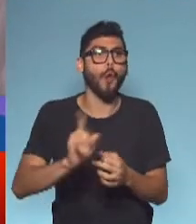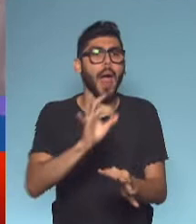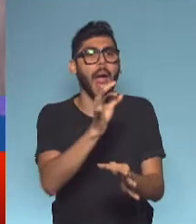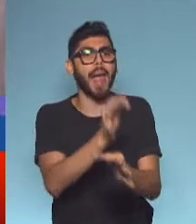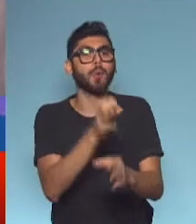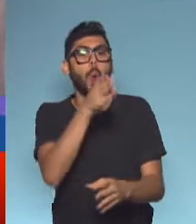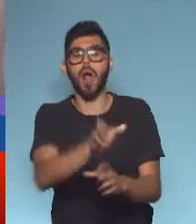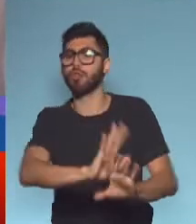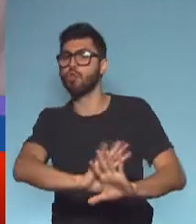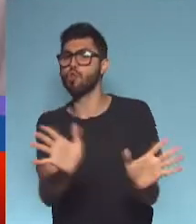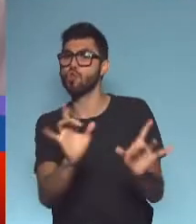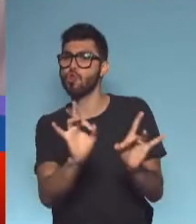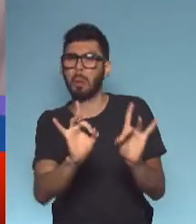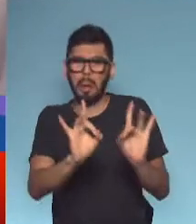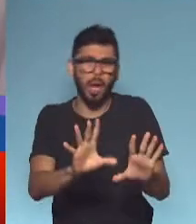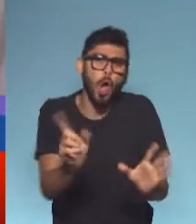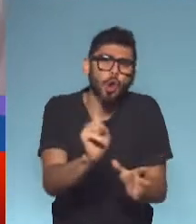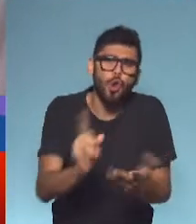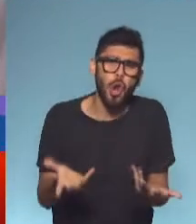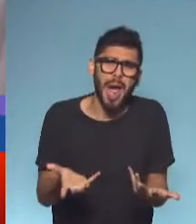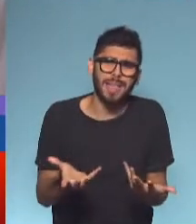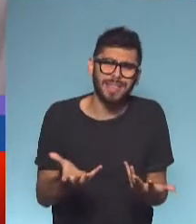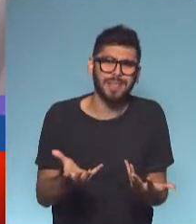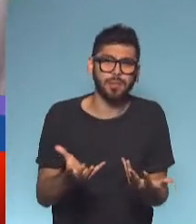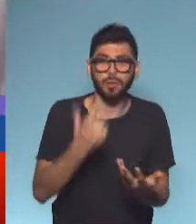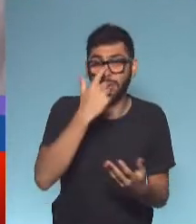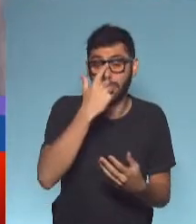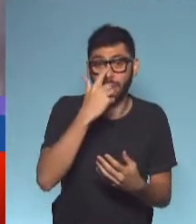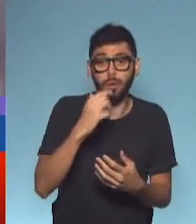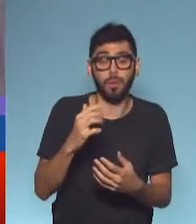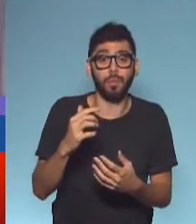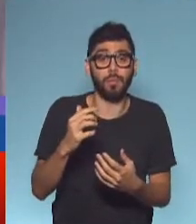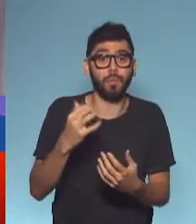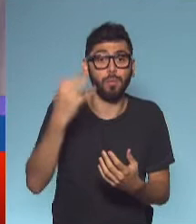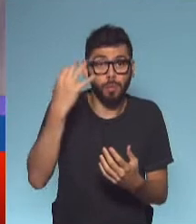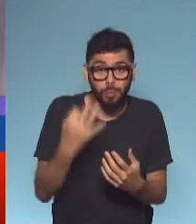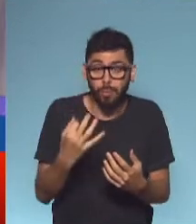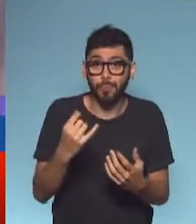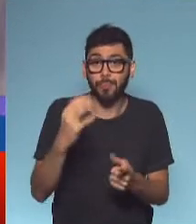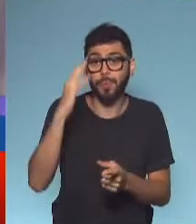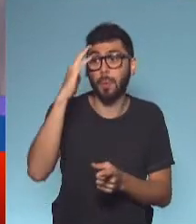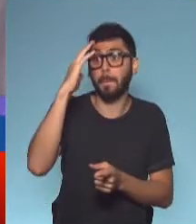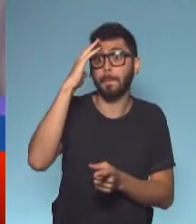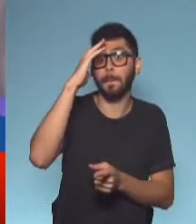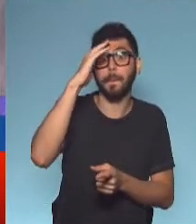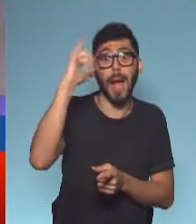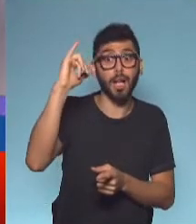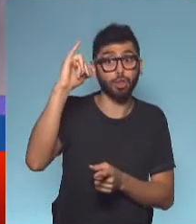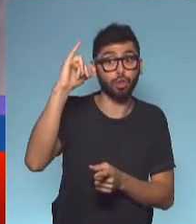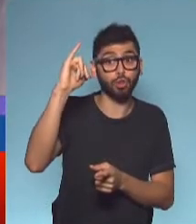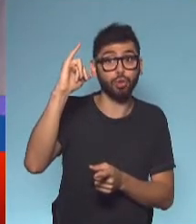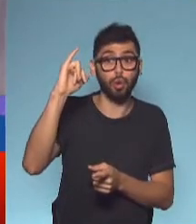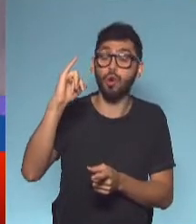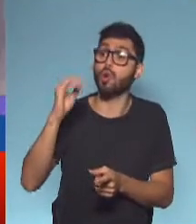desee, que haya considerado una buena hipótesis la posibilidad de que a partir de marzo eso iba a